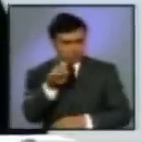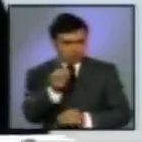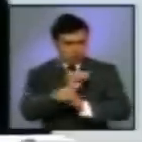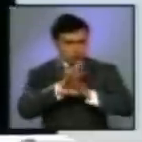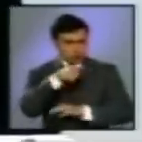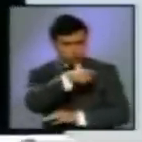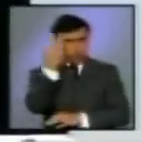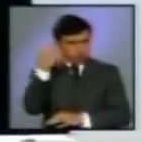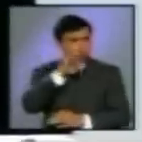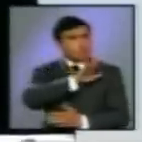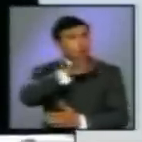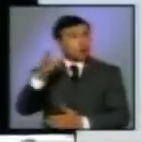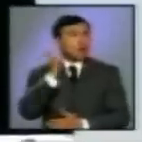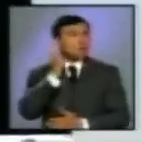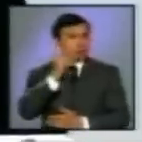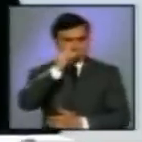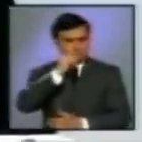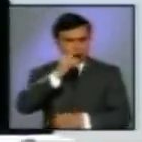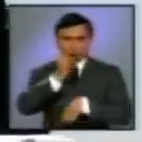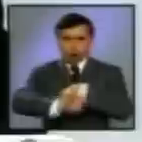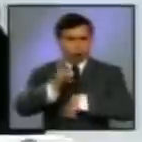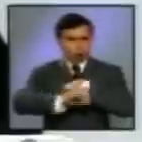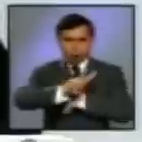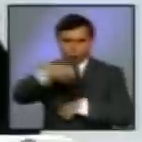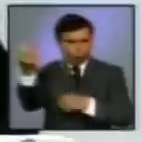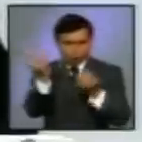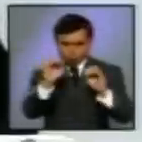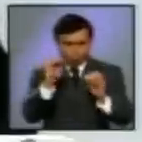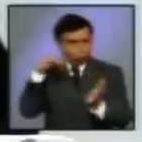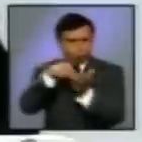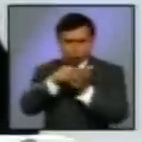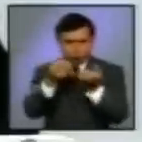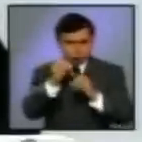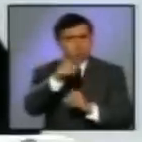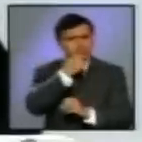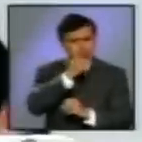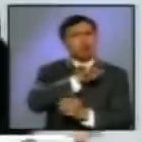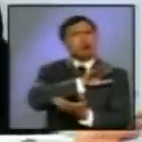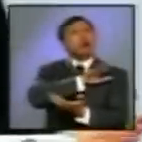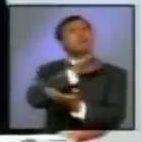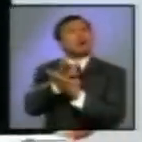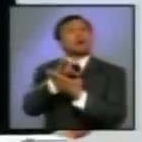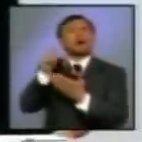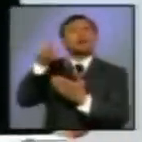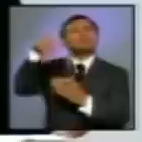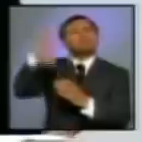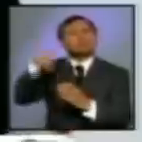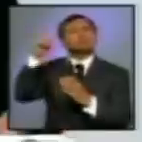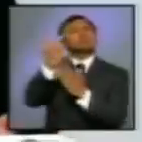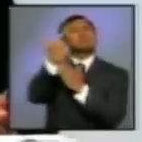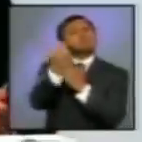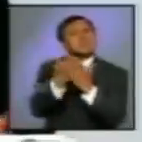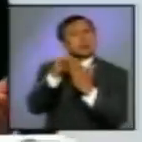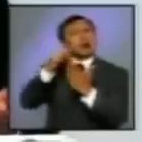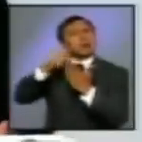Diputados, que sí cobró como diputada, que sí pasó lista de asistencia como si hubiese estado ahí, pero nos seguimos preguntando